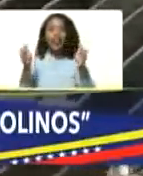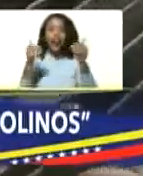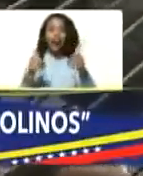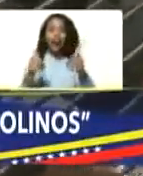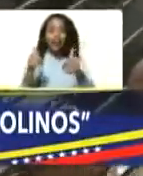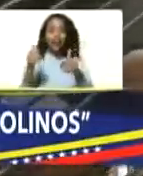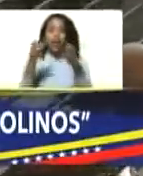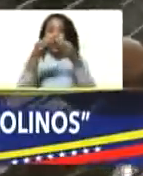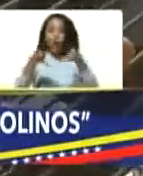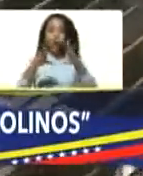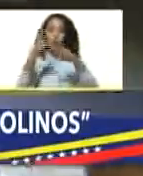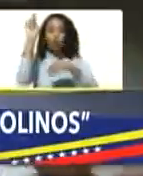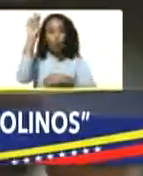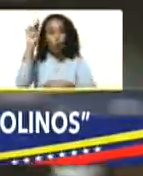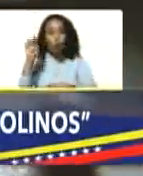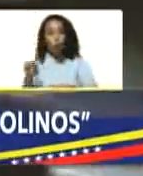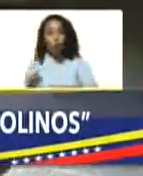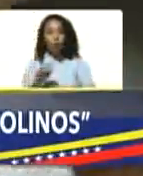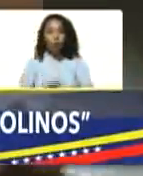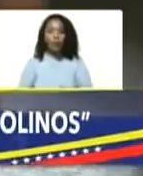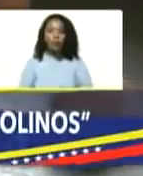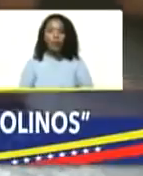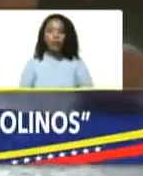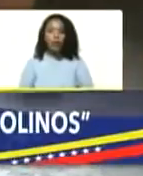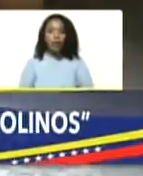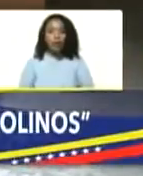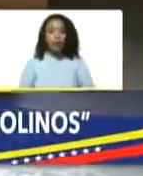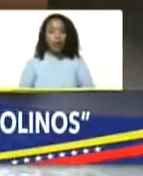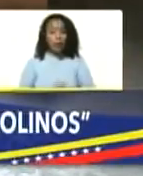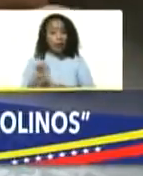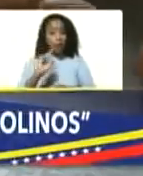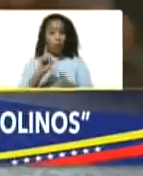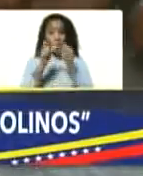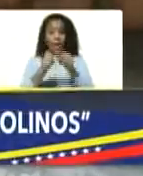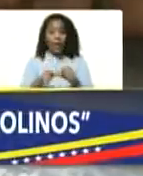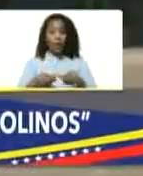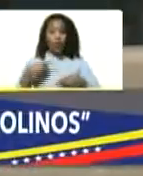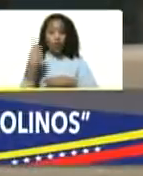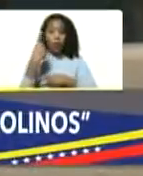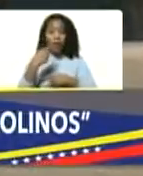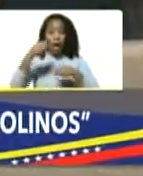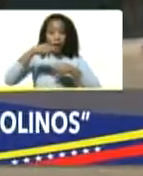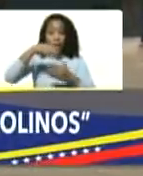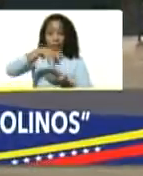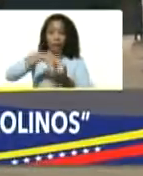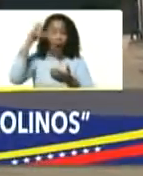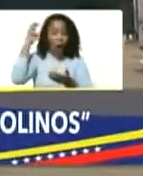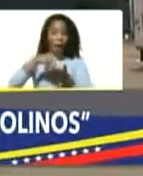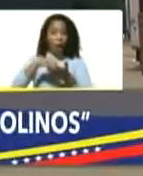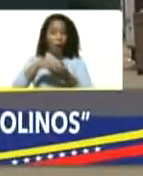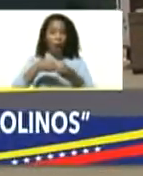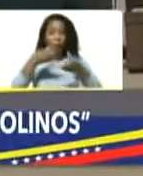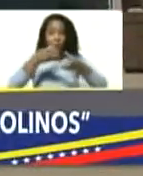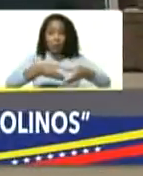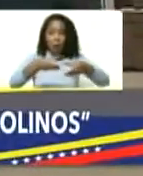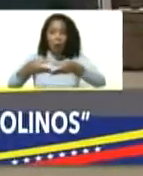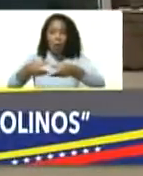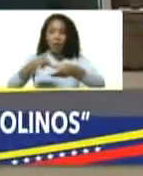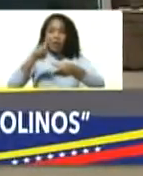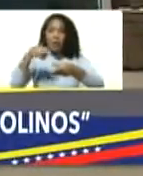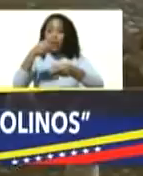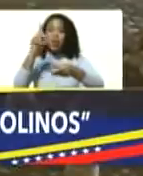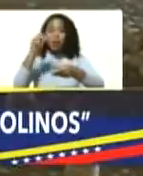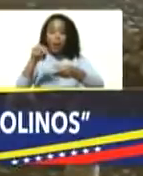huevos diarios imagínense usted y que nada más no es para la distribución del estado aragua sino que también tenemos la distribución para otros estados